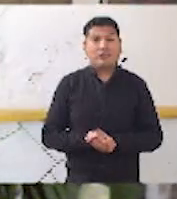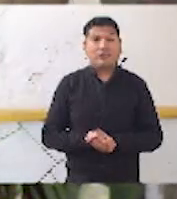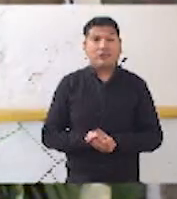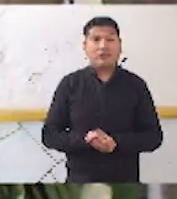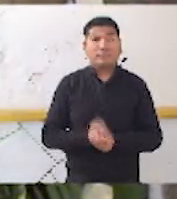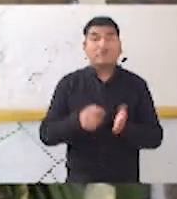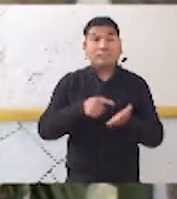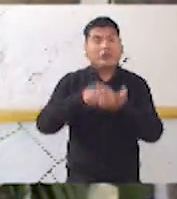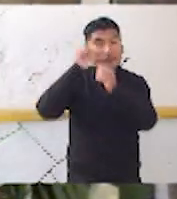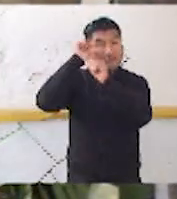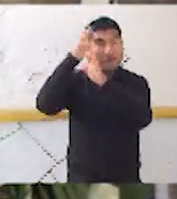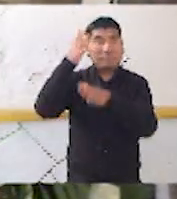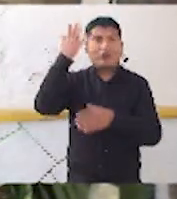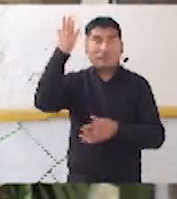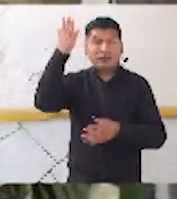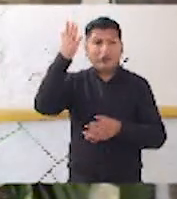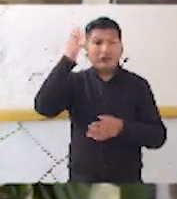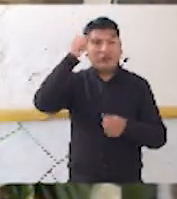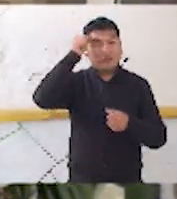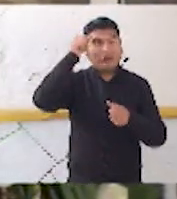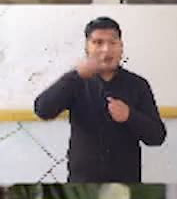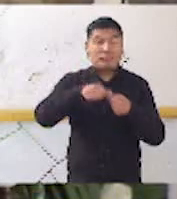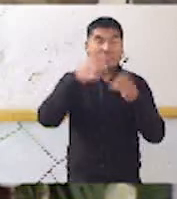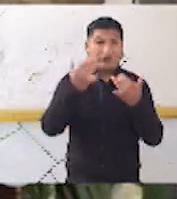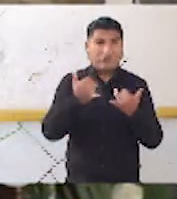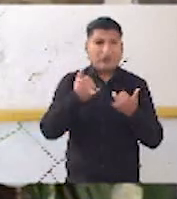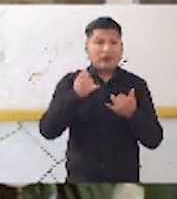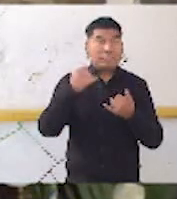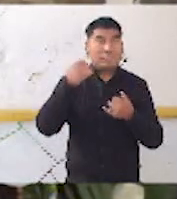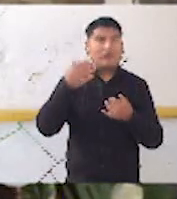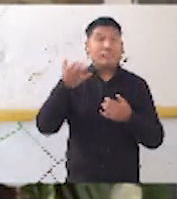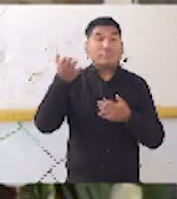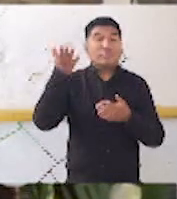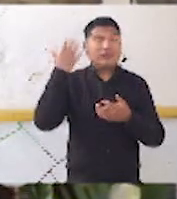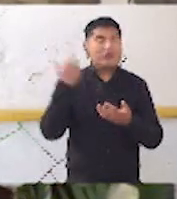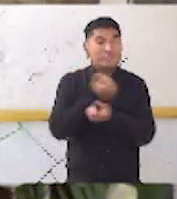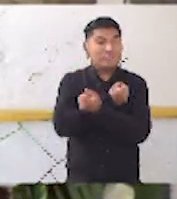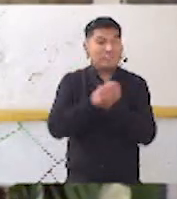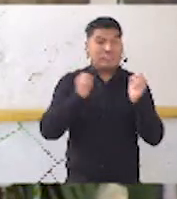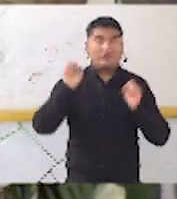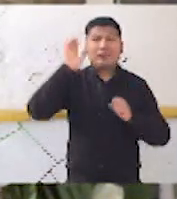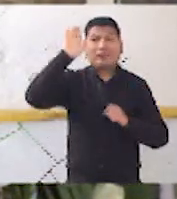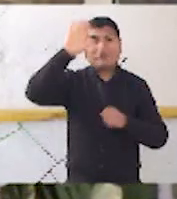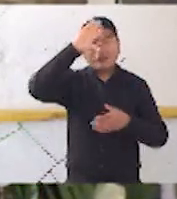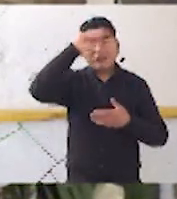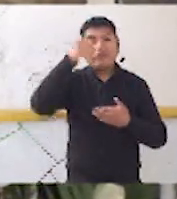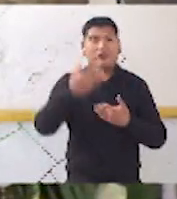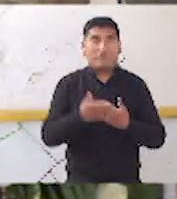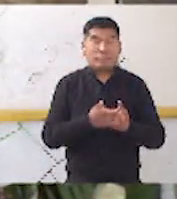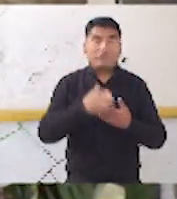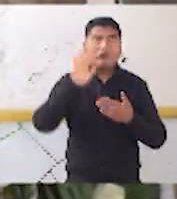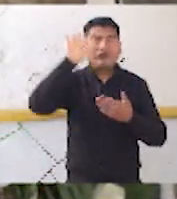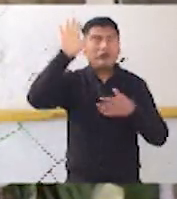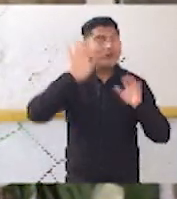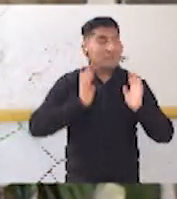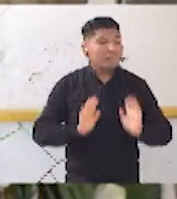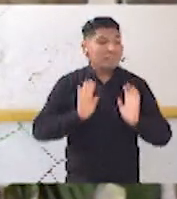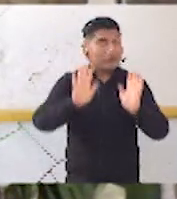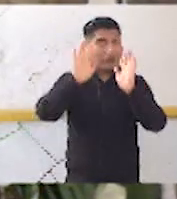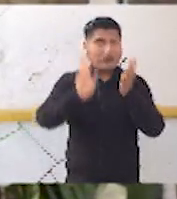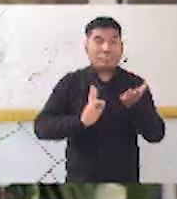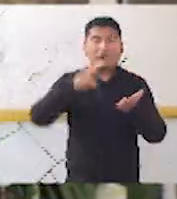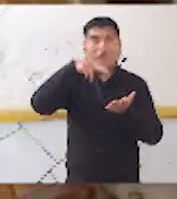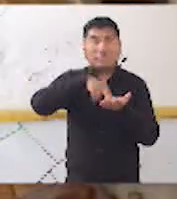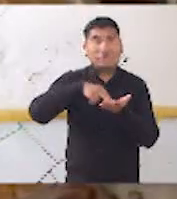Señor. Así, Padre, al celebrar ahora el memorial de la pasión salvadora de tu Hijo, de su admirable resurrección